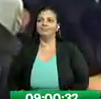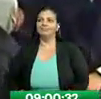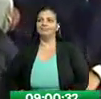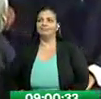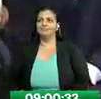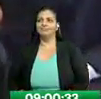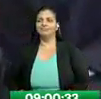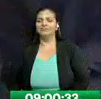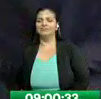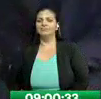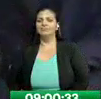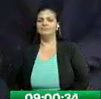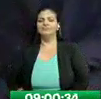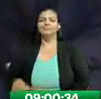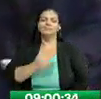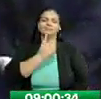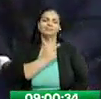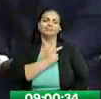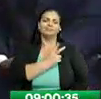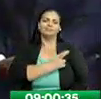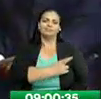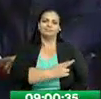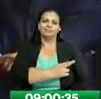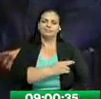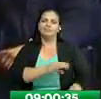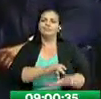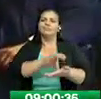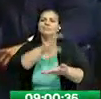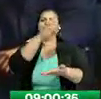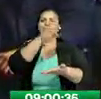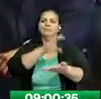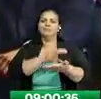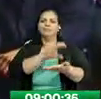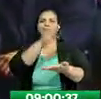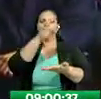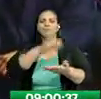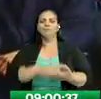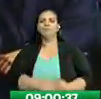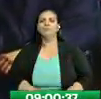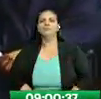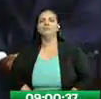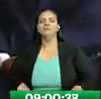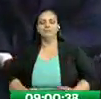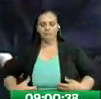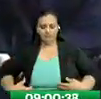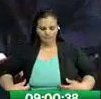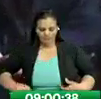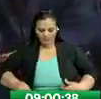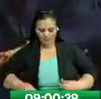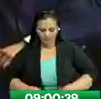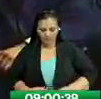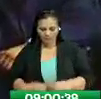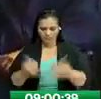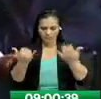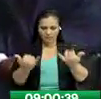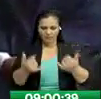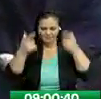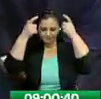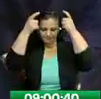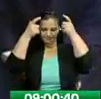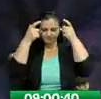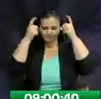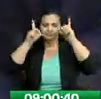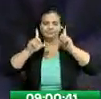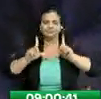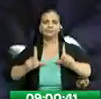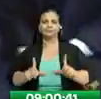el Salón de Honor Roldós, Jaime Roldós Aguilera, y se va a proceder a la investidura de los estudiantes en